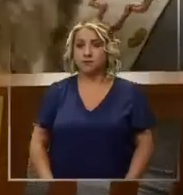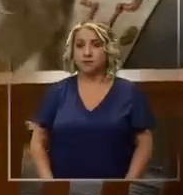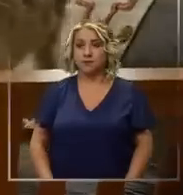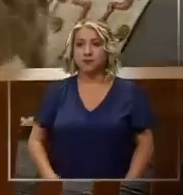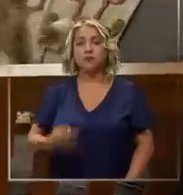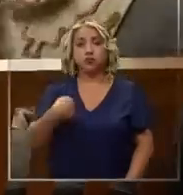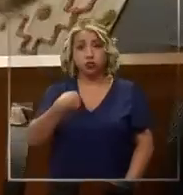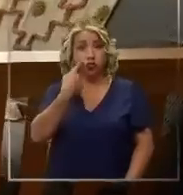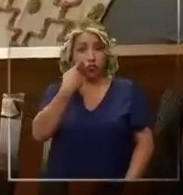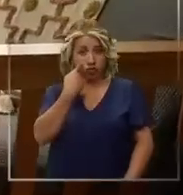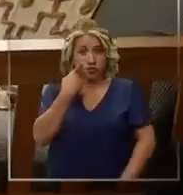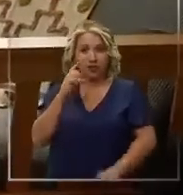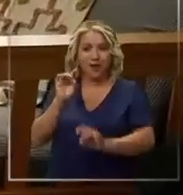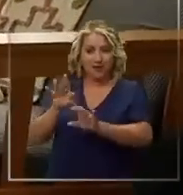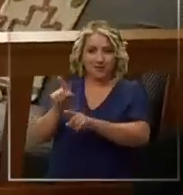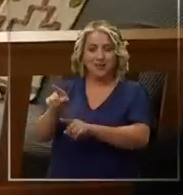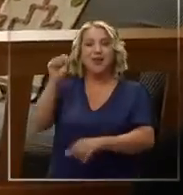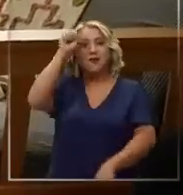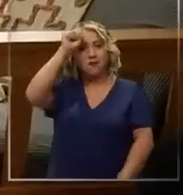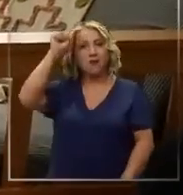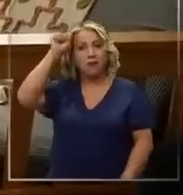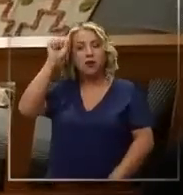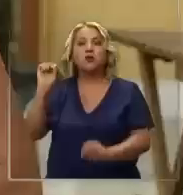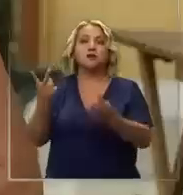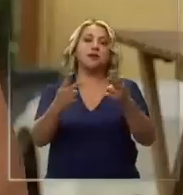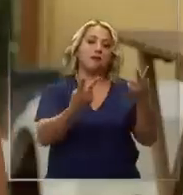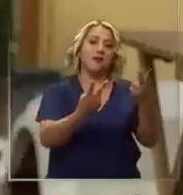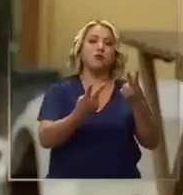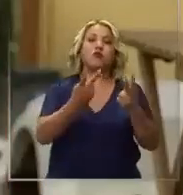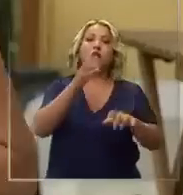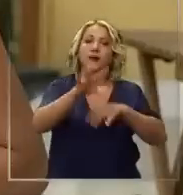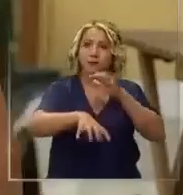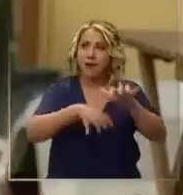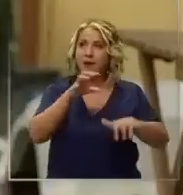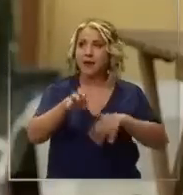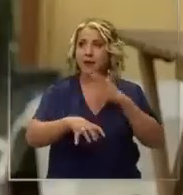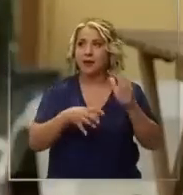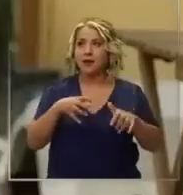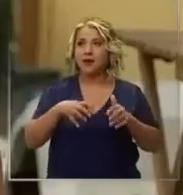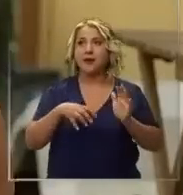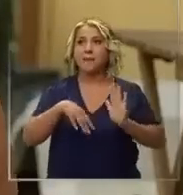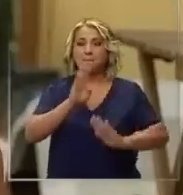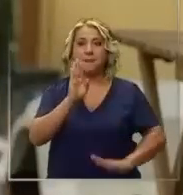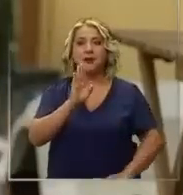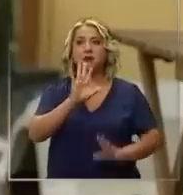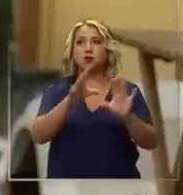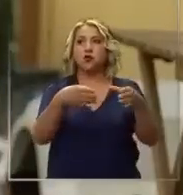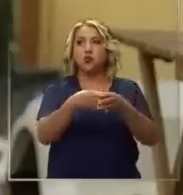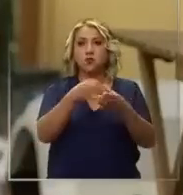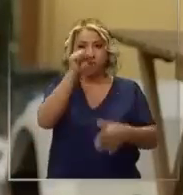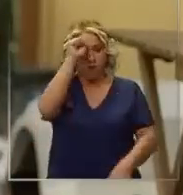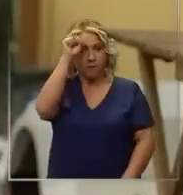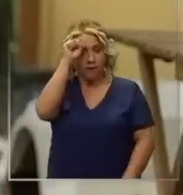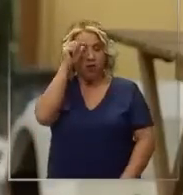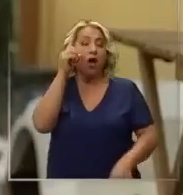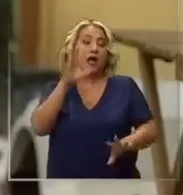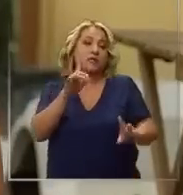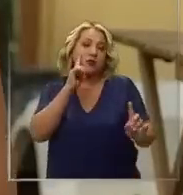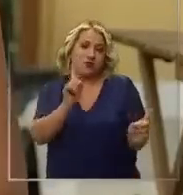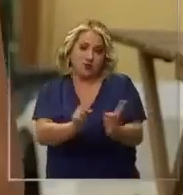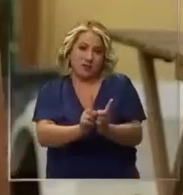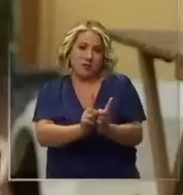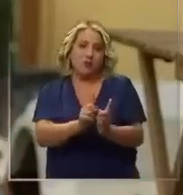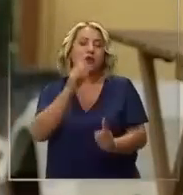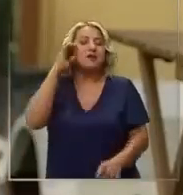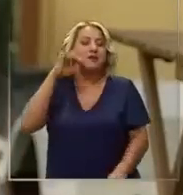Lo conocí así, lo conocí bombero y rescatando animales, sobre todo en su compañía. Sé la